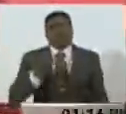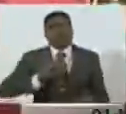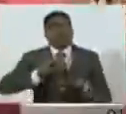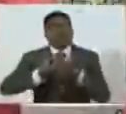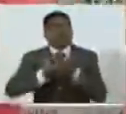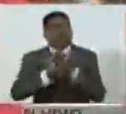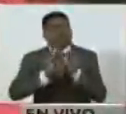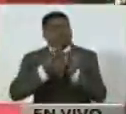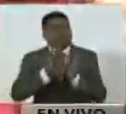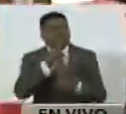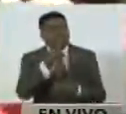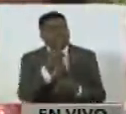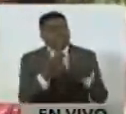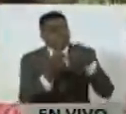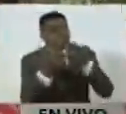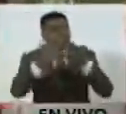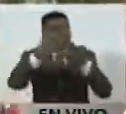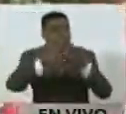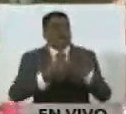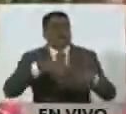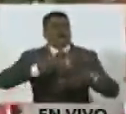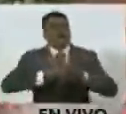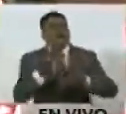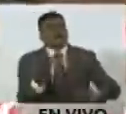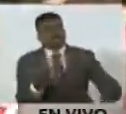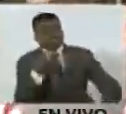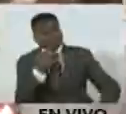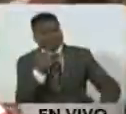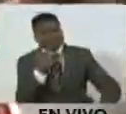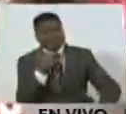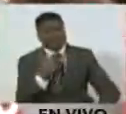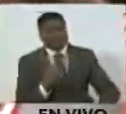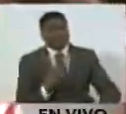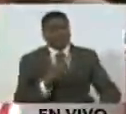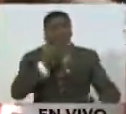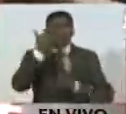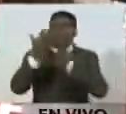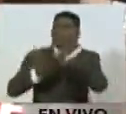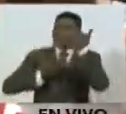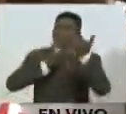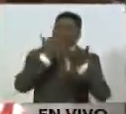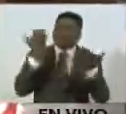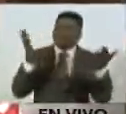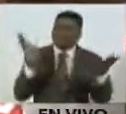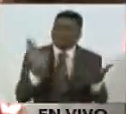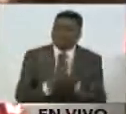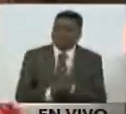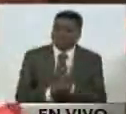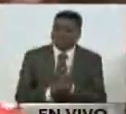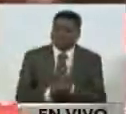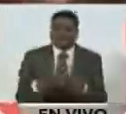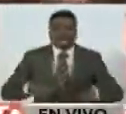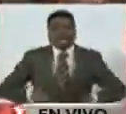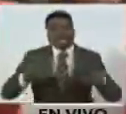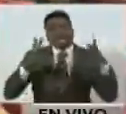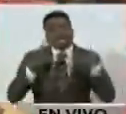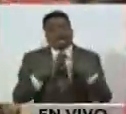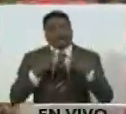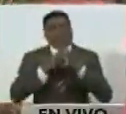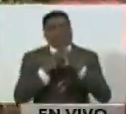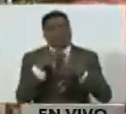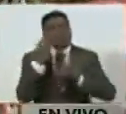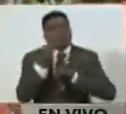eso, Gino? Porque cuando la canción, cuando la vida, cuando el